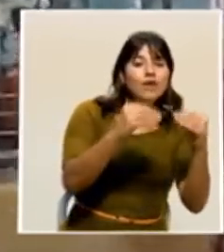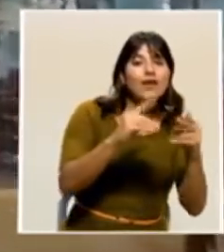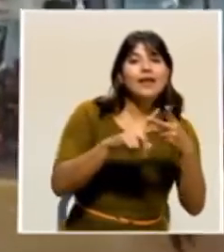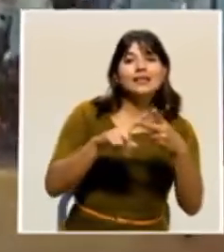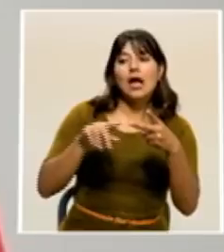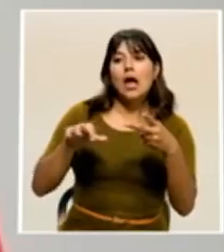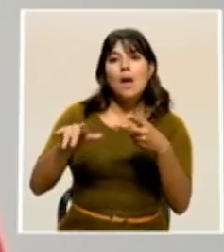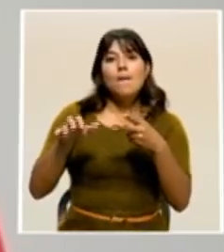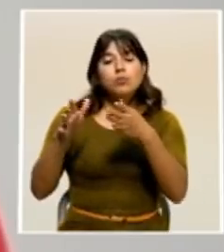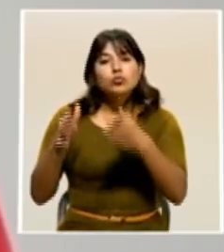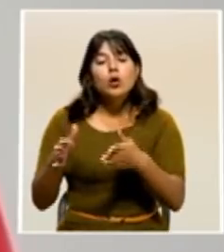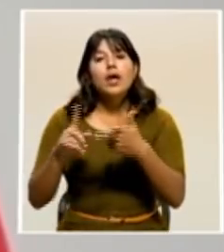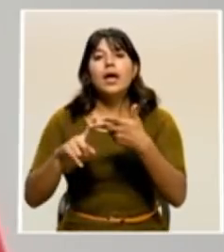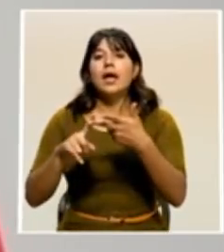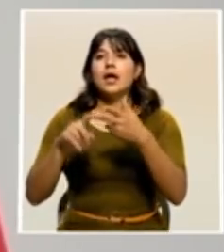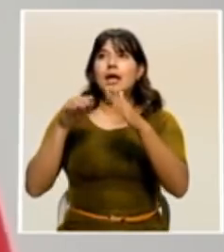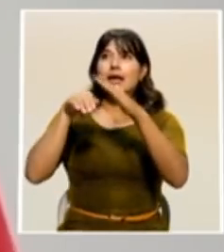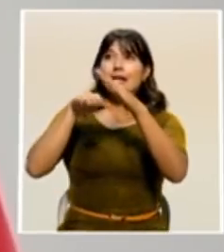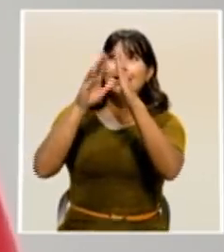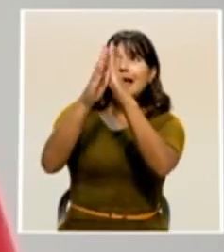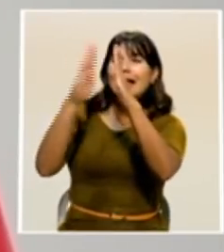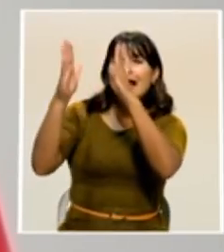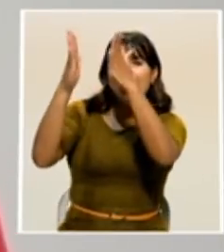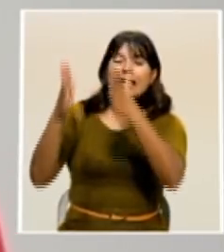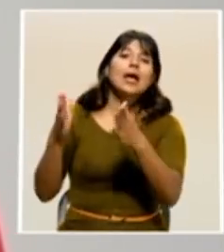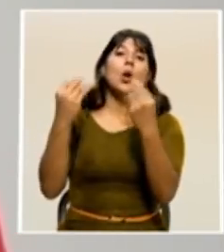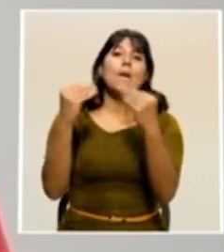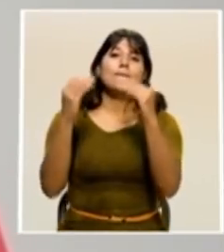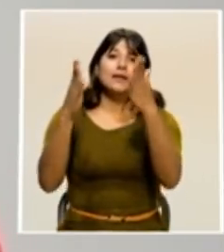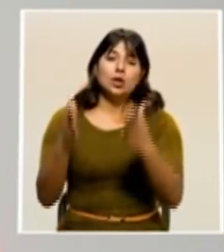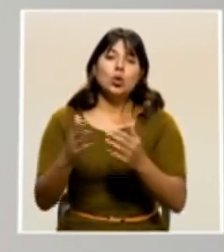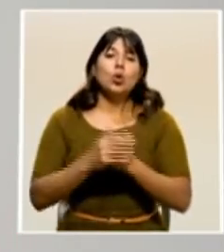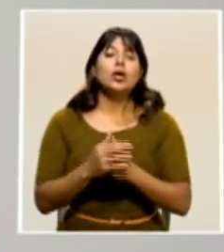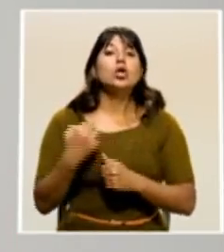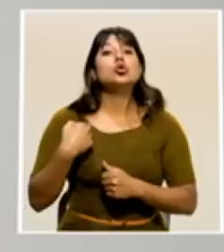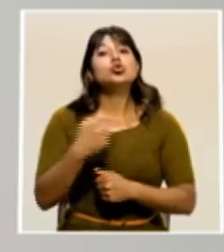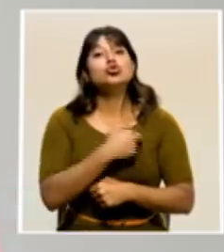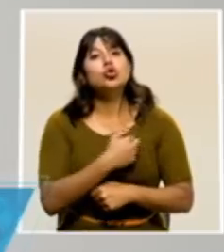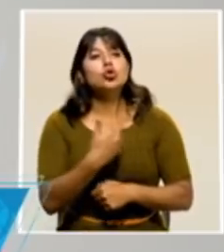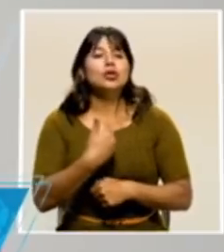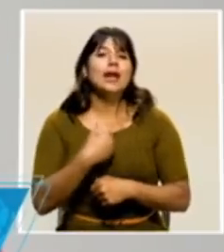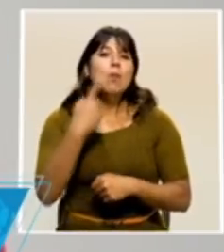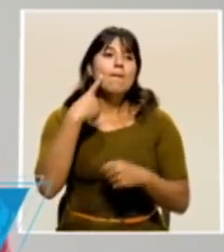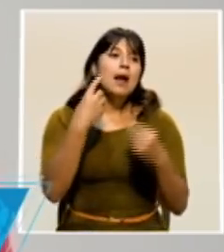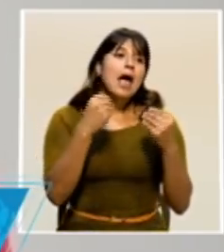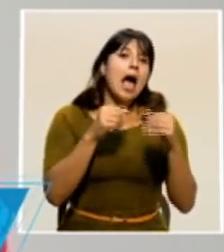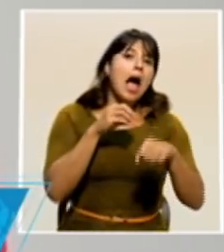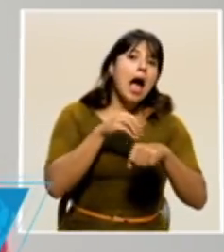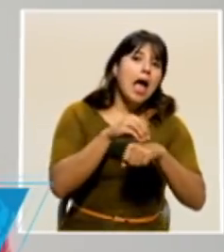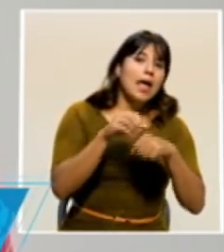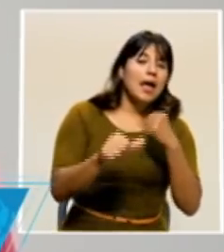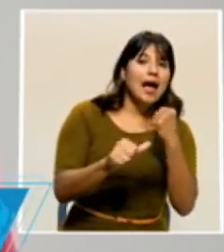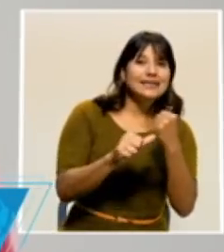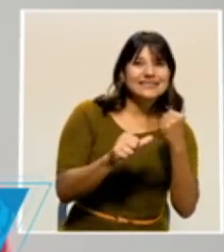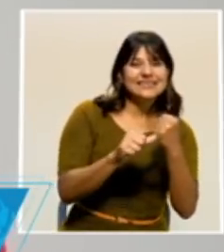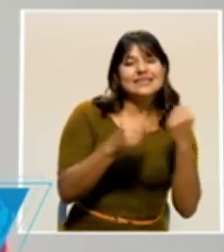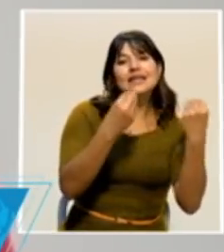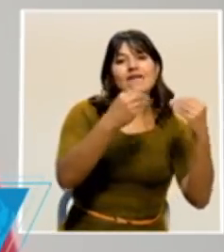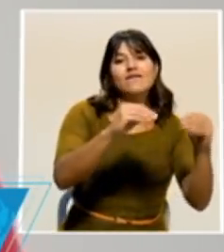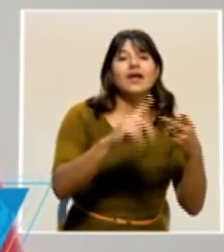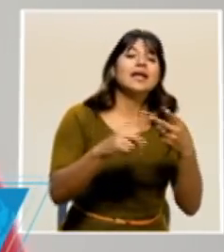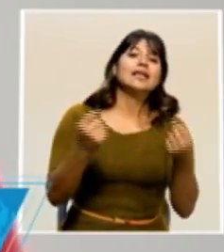vendedores. Las vacantes disponibles serían asesores de ventas, bodegueros, cajeros, choferes,